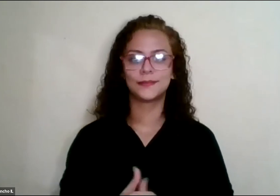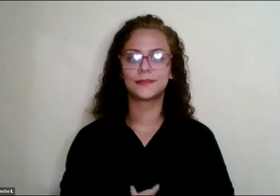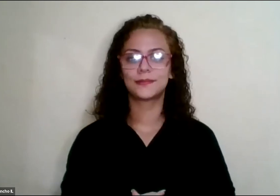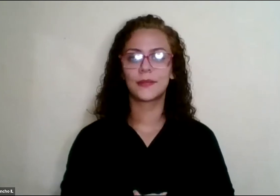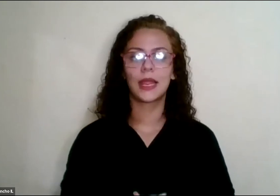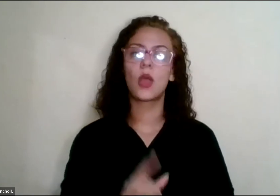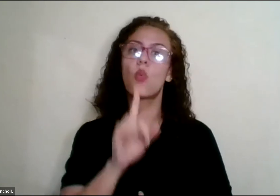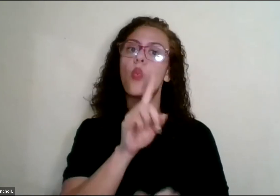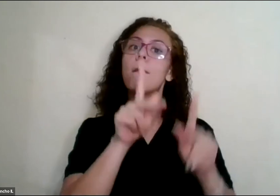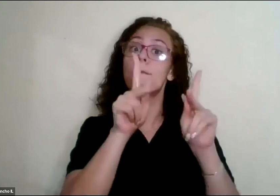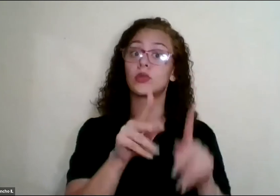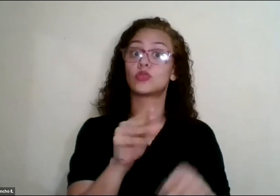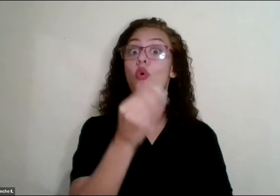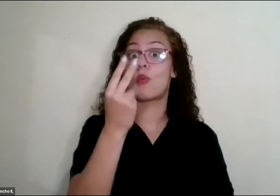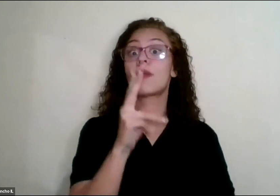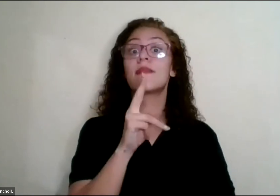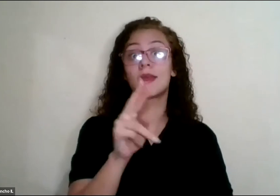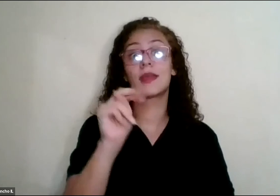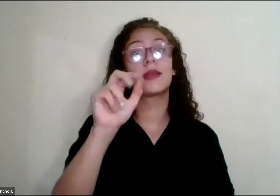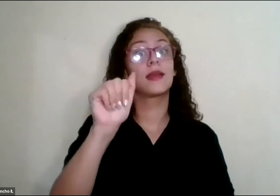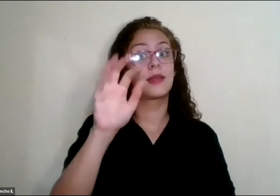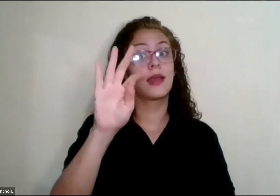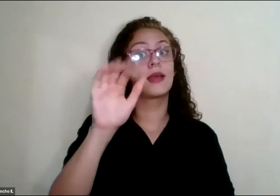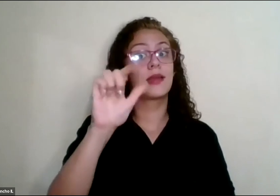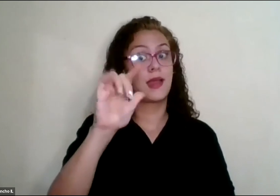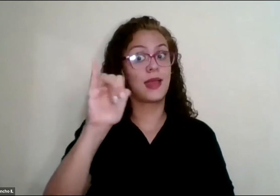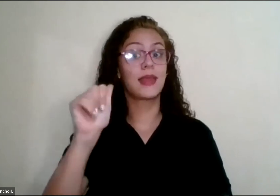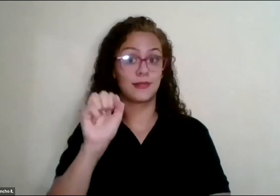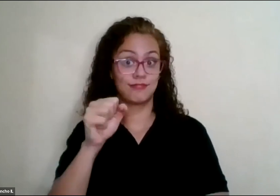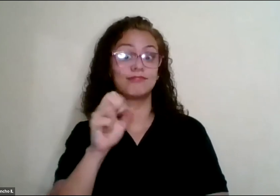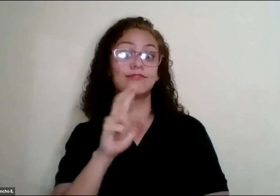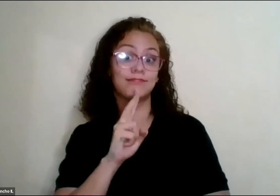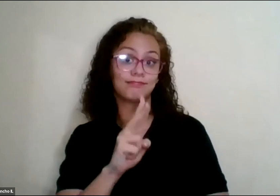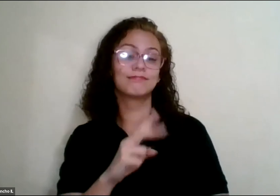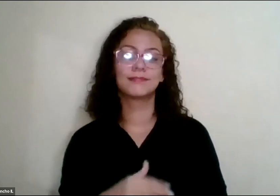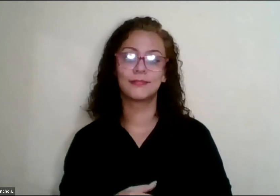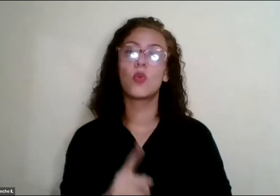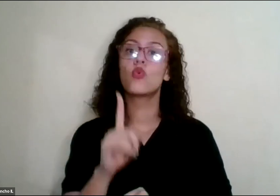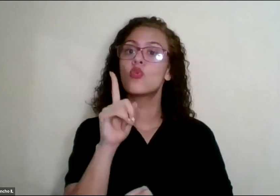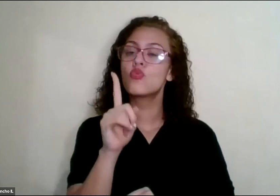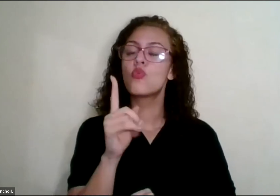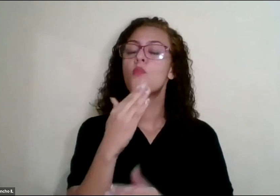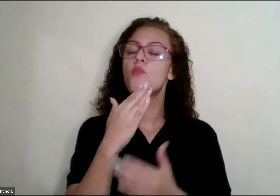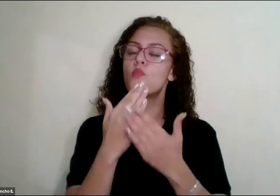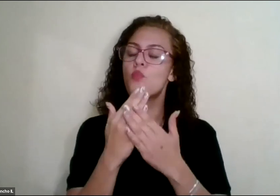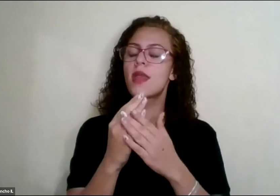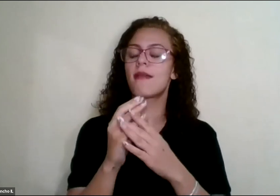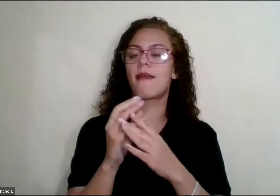Es una persona joven, ¿verdad, Natalia? ¿Sí? Uh-huh. Y una muy, muy buena